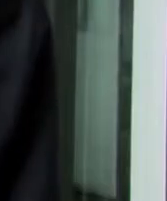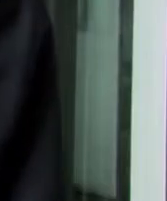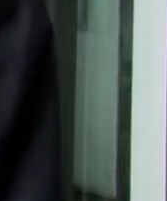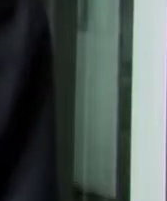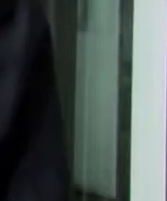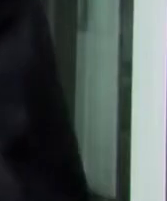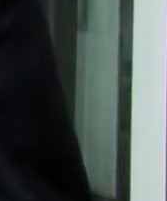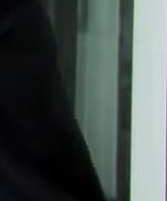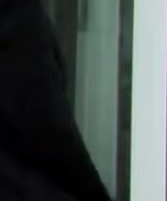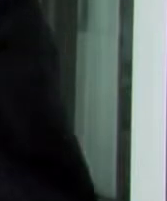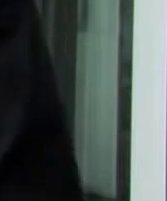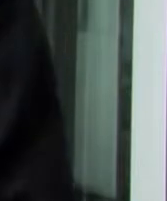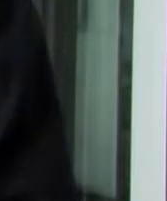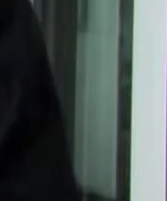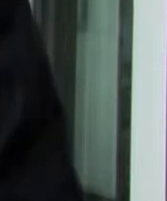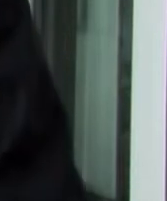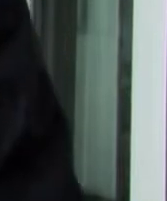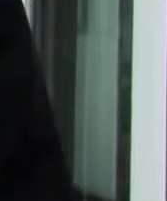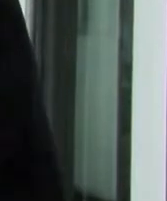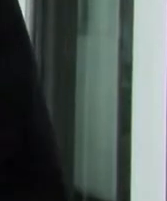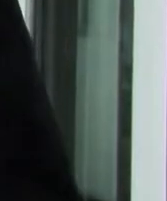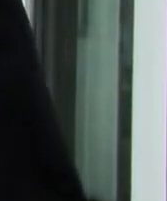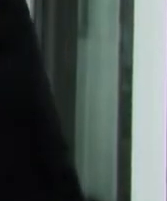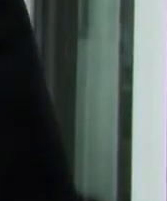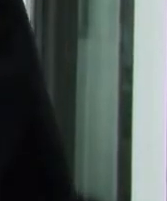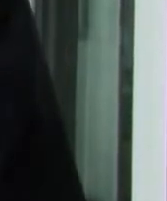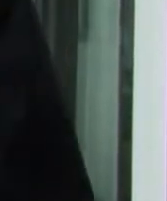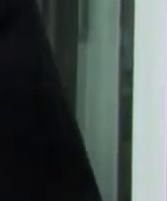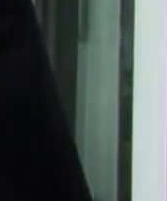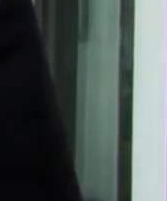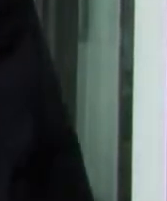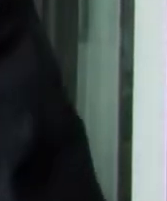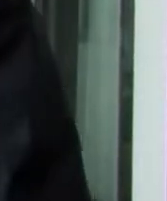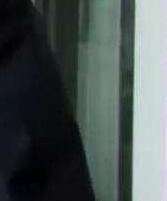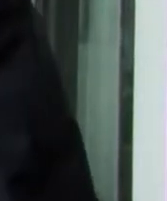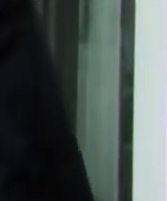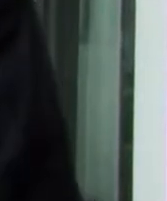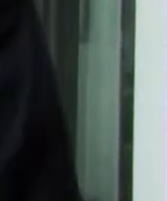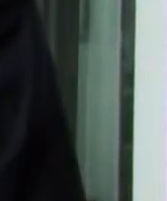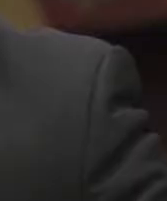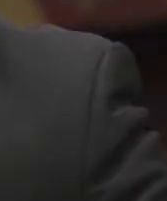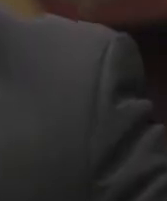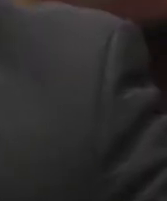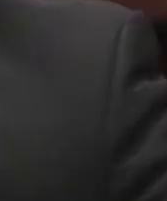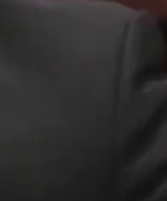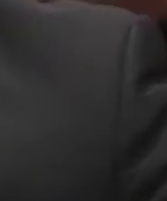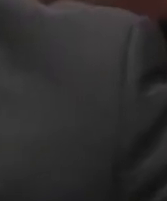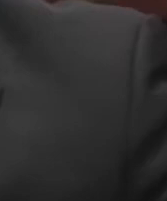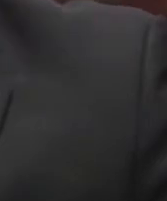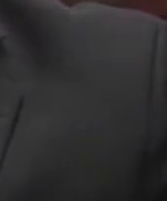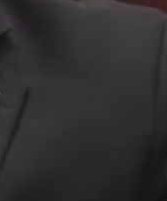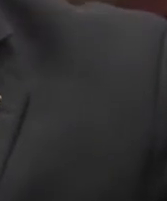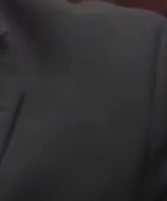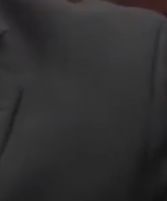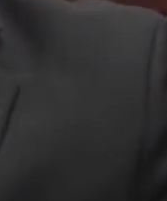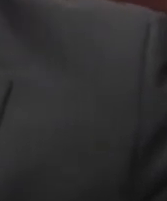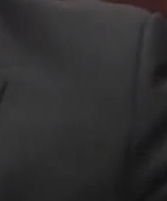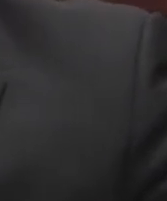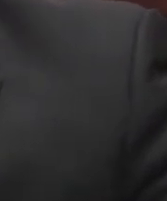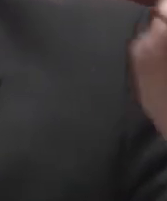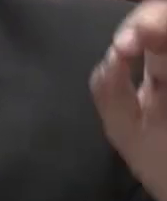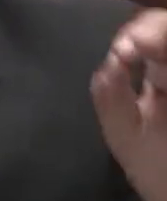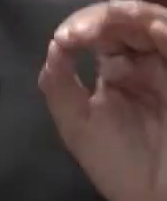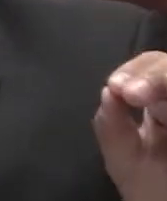esteban albornoz actual asambleísta de alianza país y ex ministro de electricidad hizo un balance del gobierno de correa